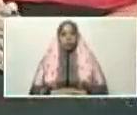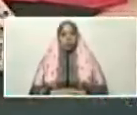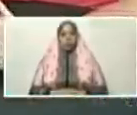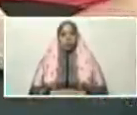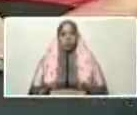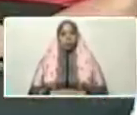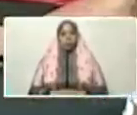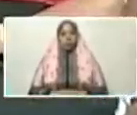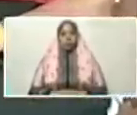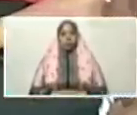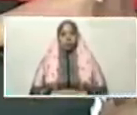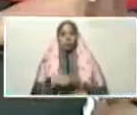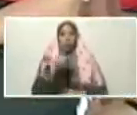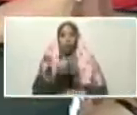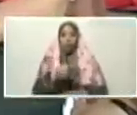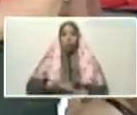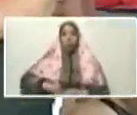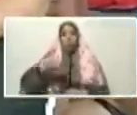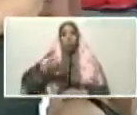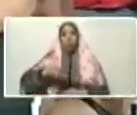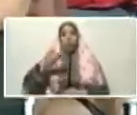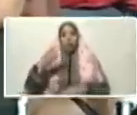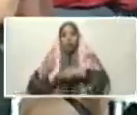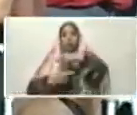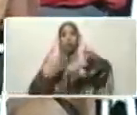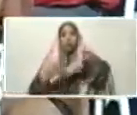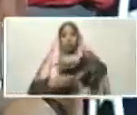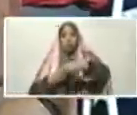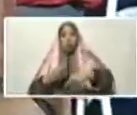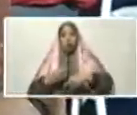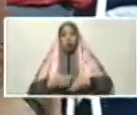son cuadros revolucionarios de primer nivel